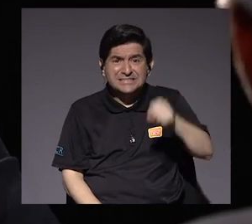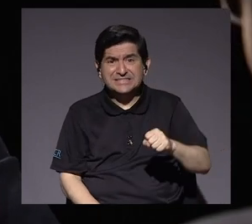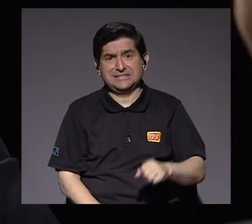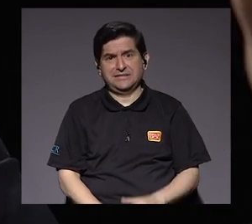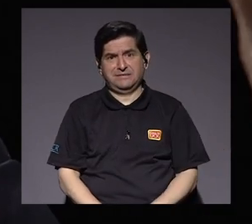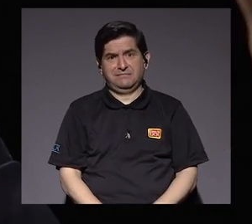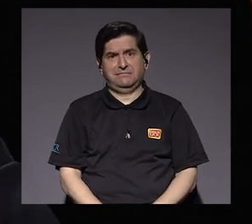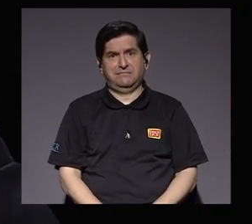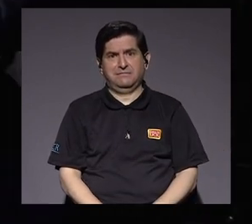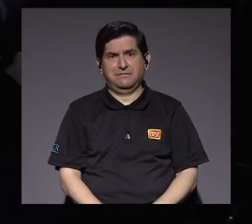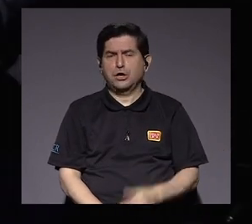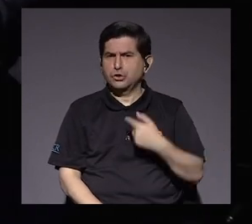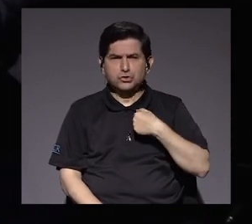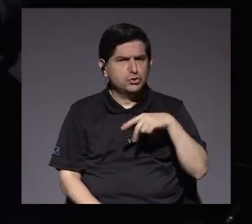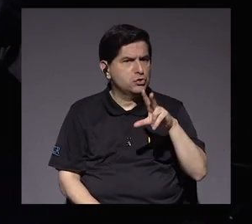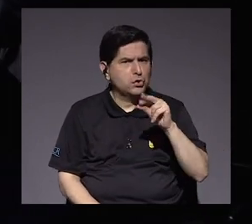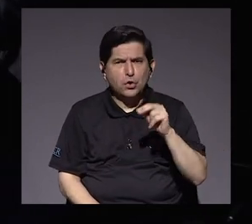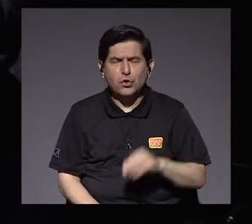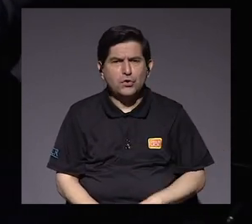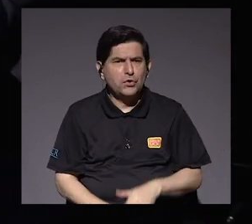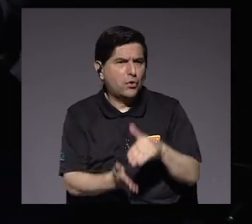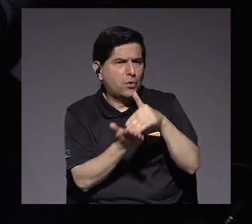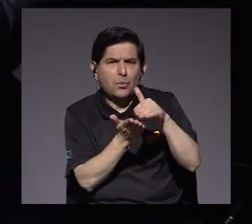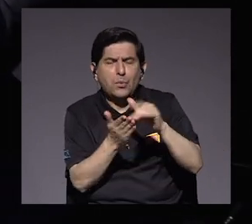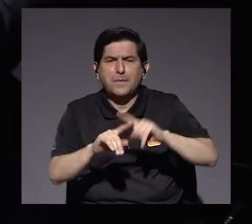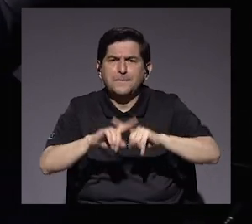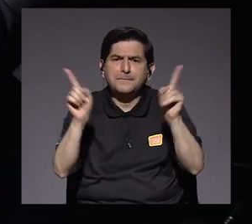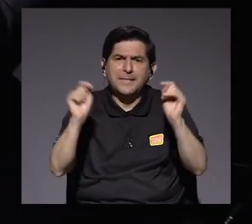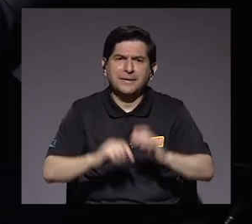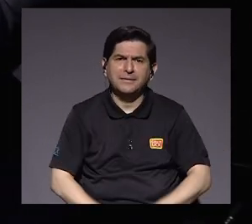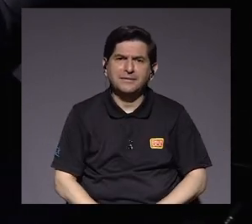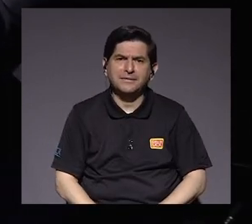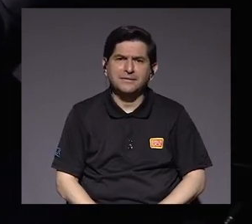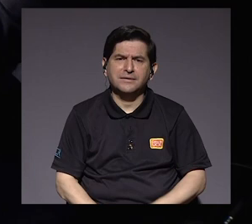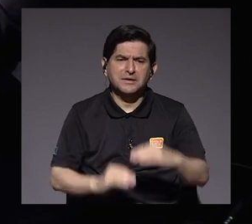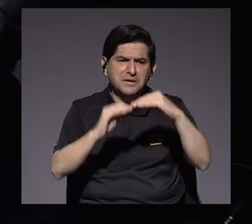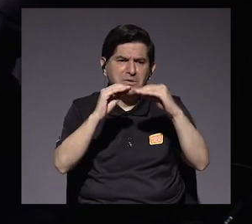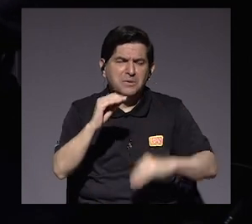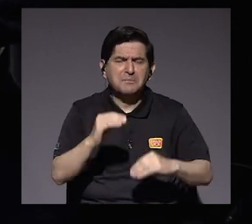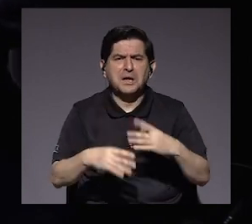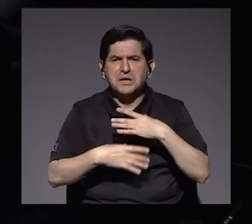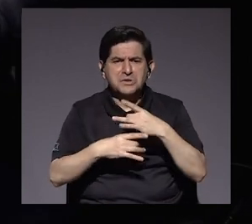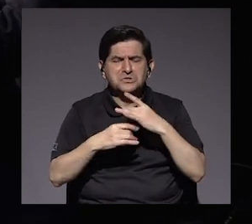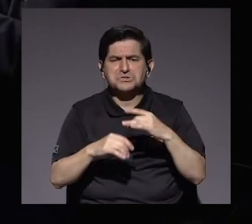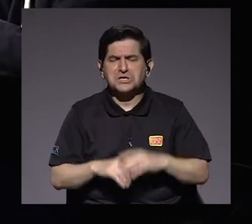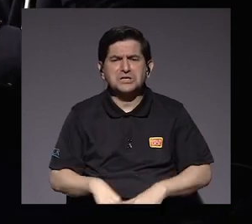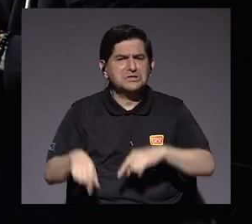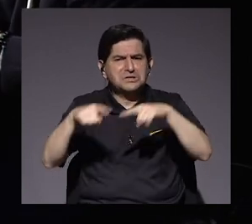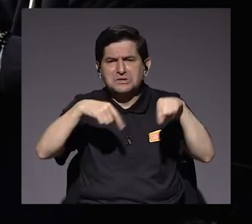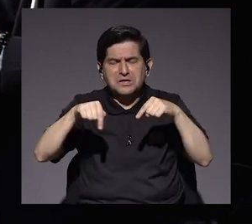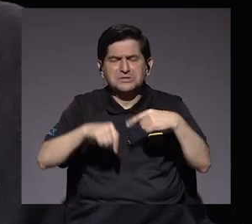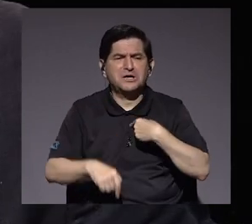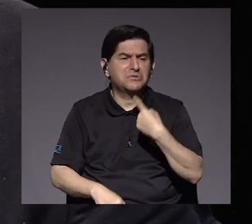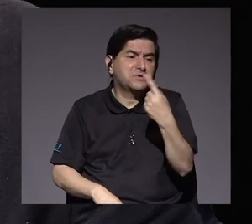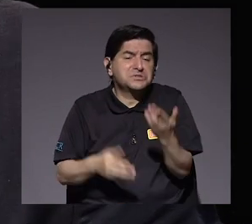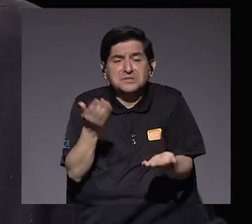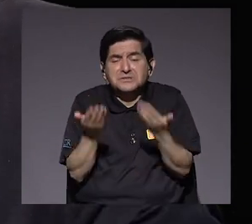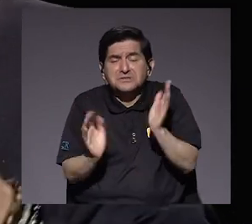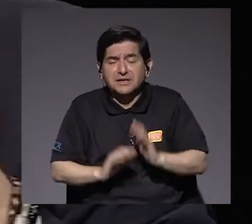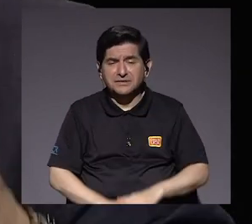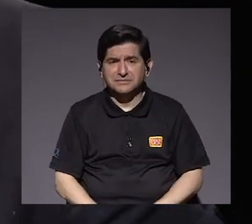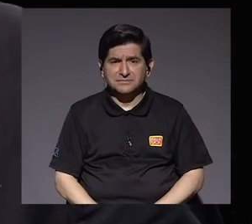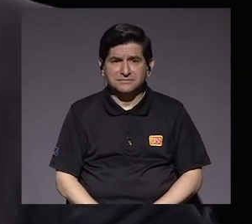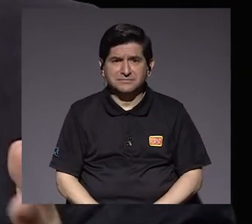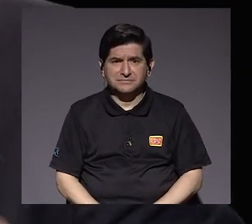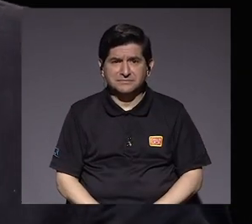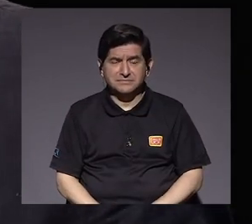presidente. Claro, no tenía por qué. Vamos a ver, no los estoy exculpando, pero, digamos, era menos interesante tener la grabación, ¿verdad? Entonces uno